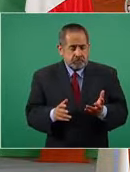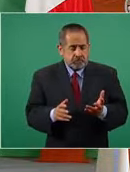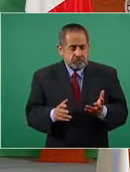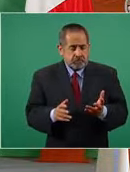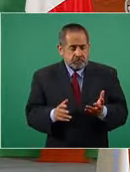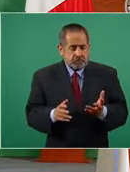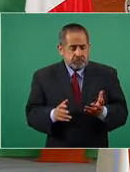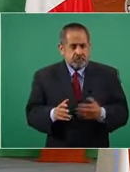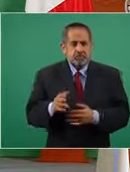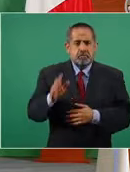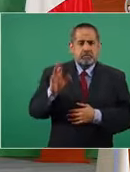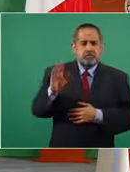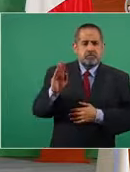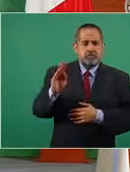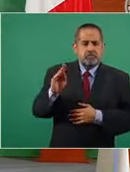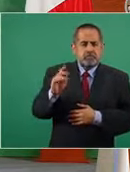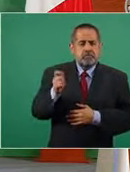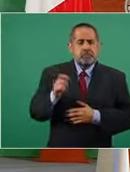90